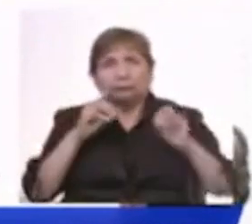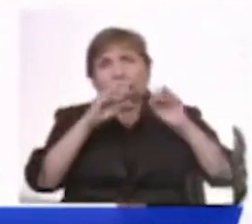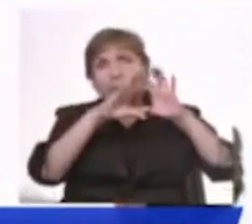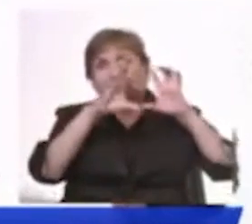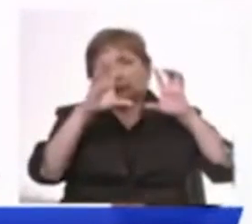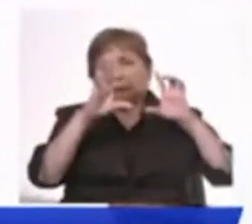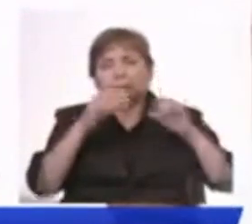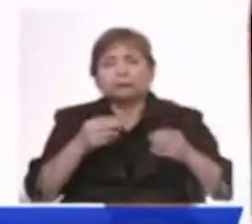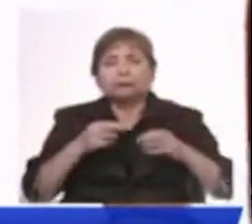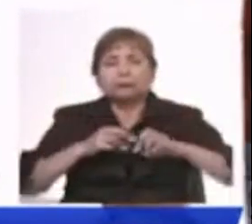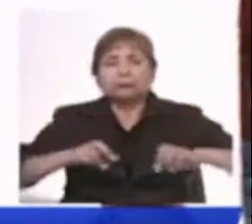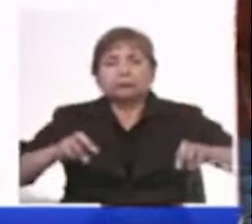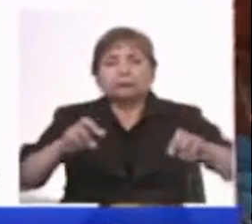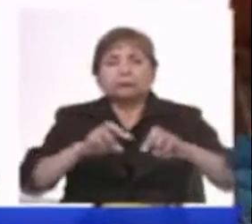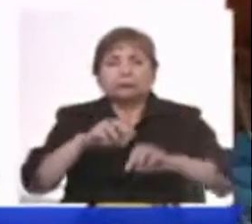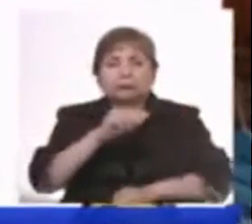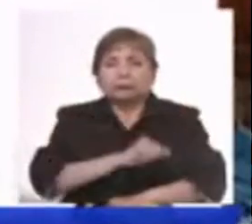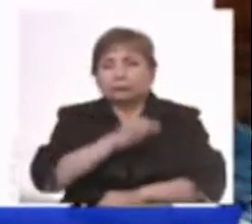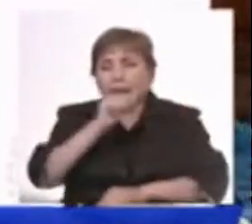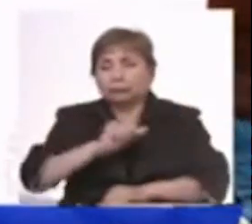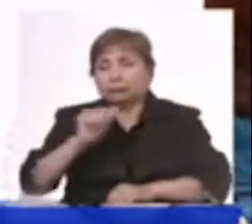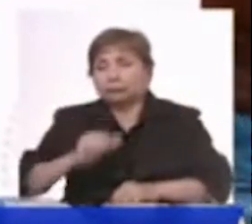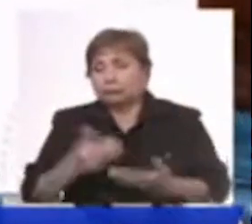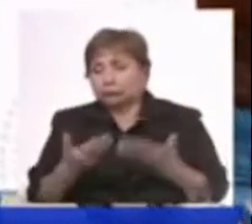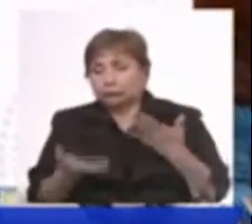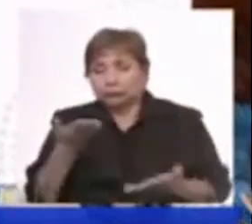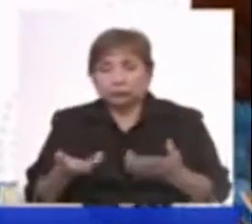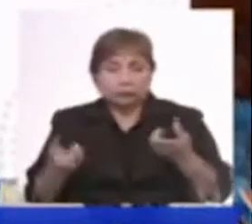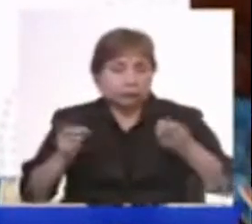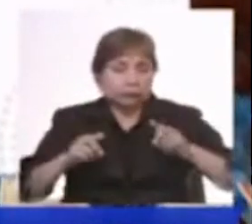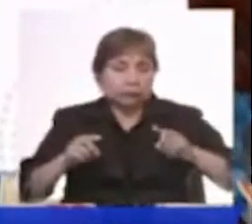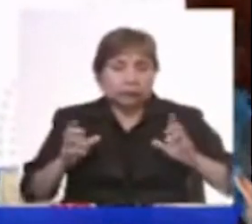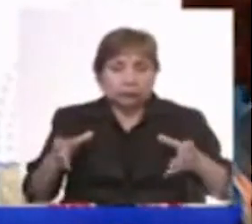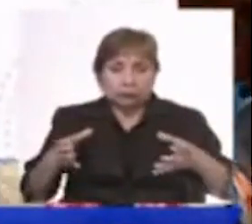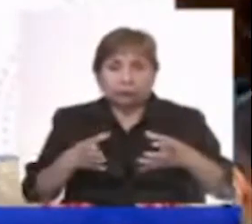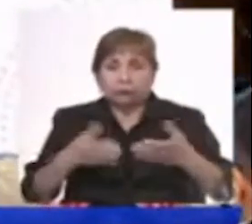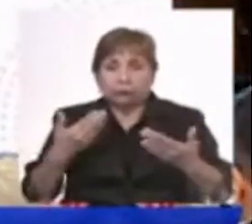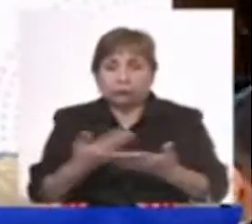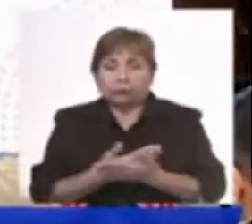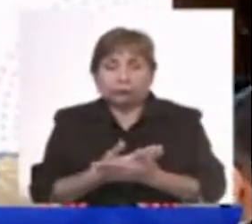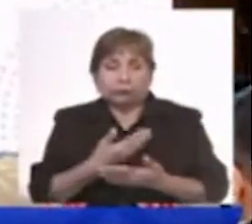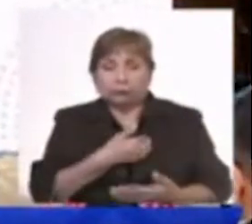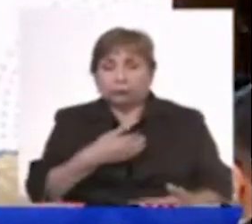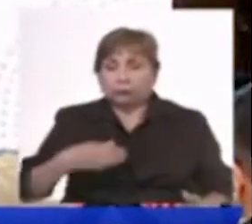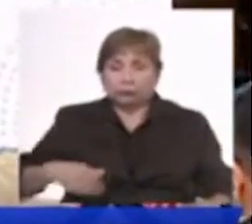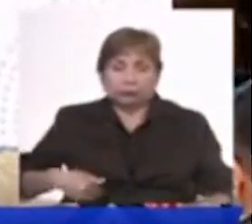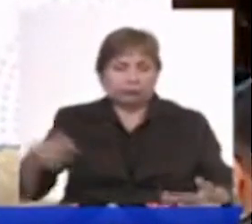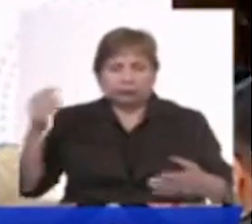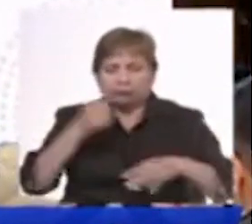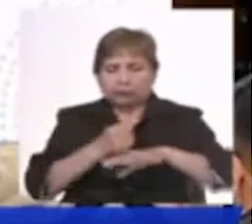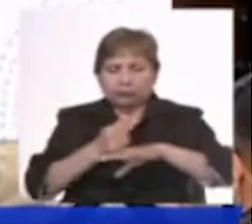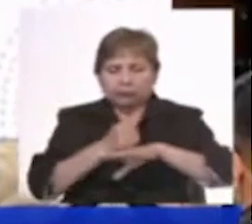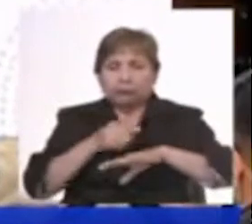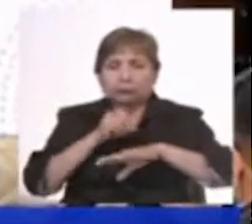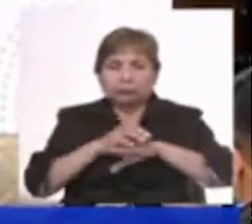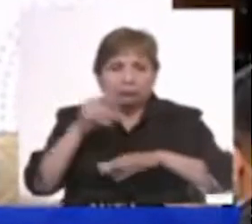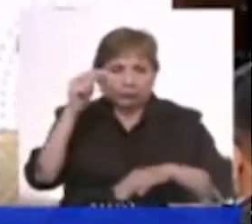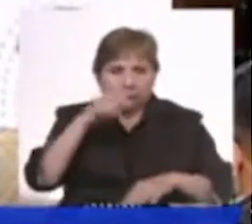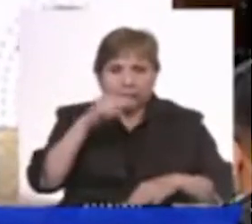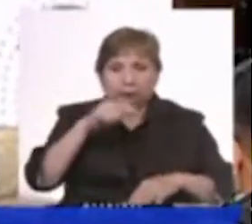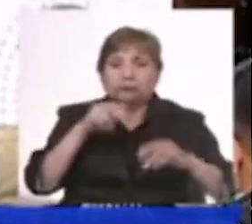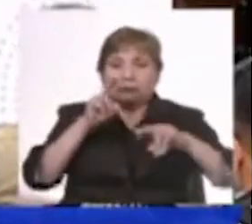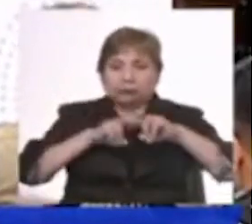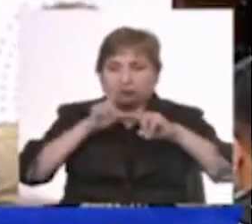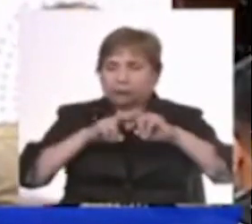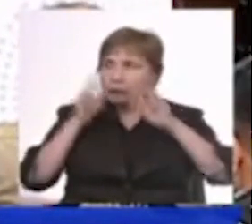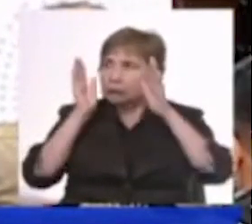se llevó el Parlamento Andino. Cuando hay la presentación del gabinete en sí, todos los asesores pasan a esta sala